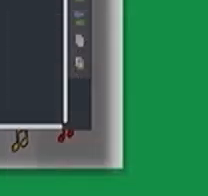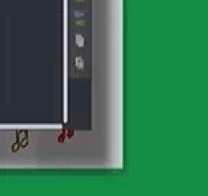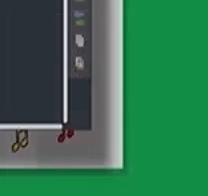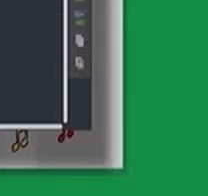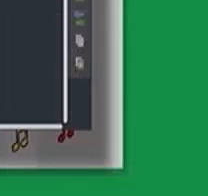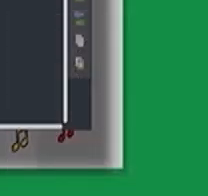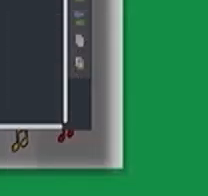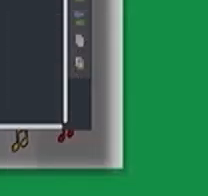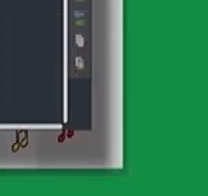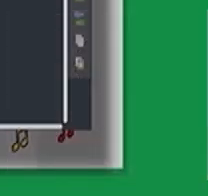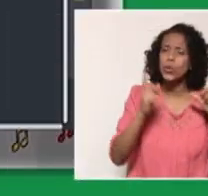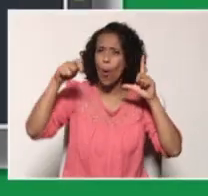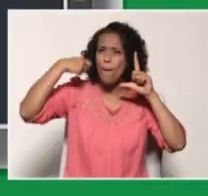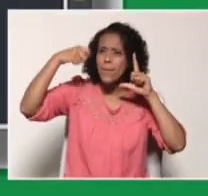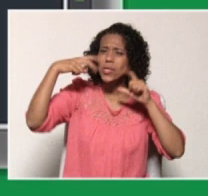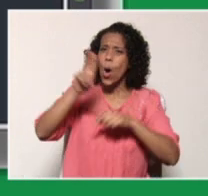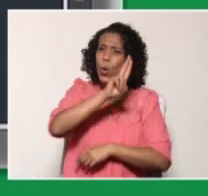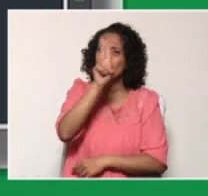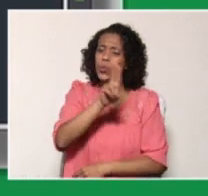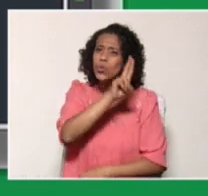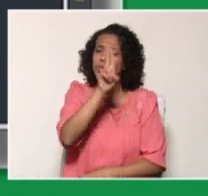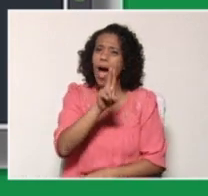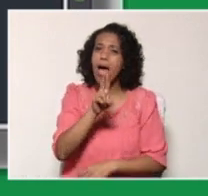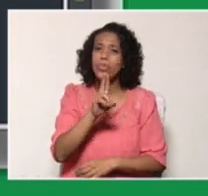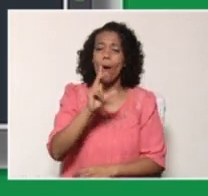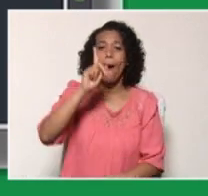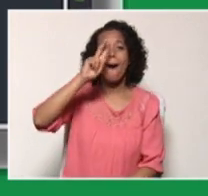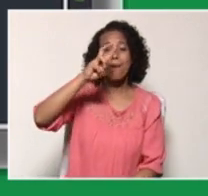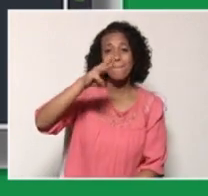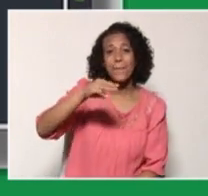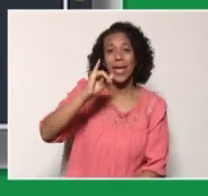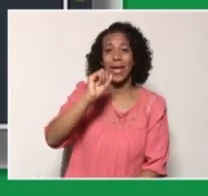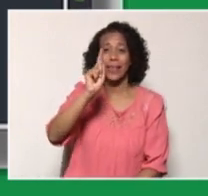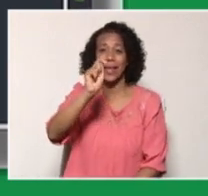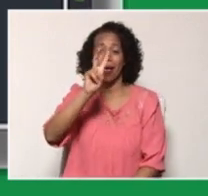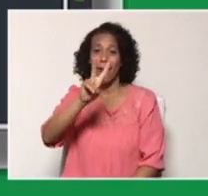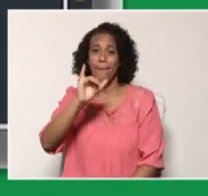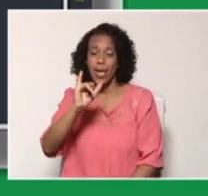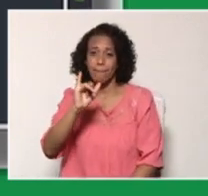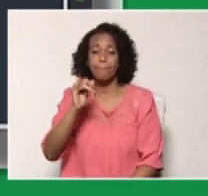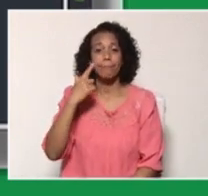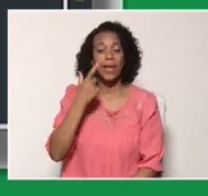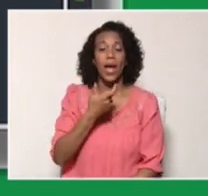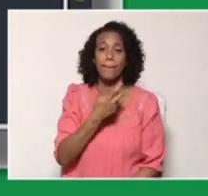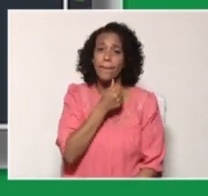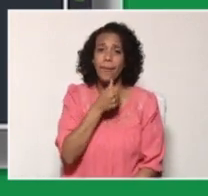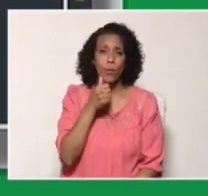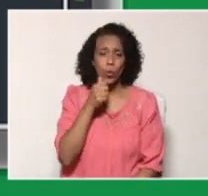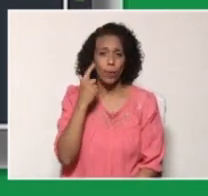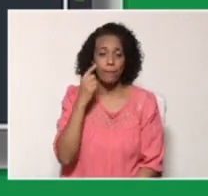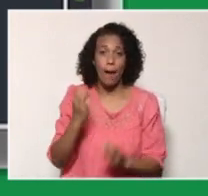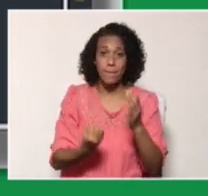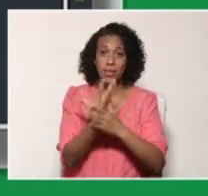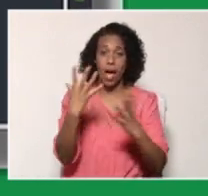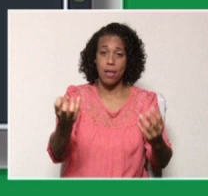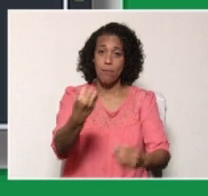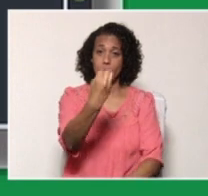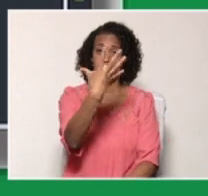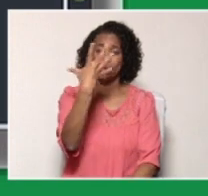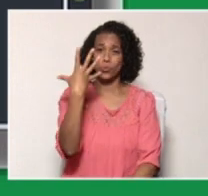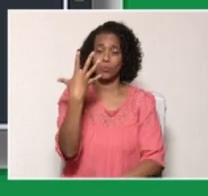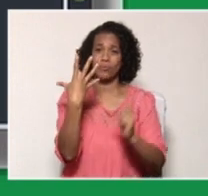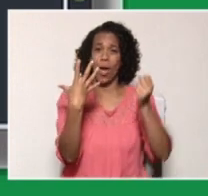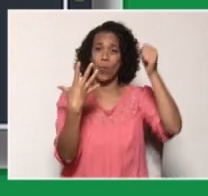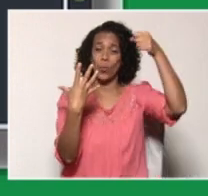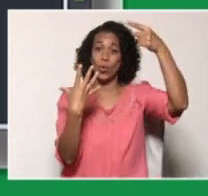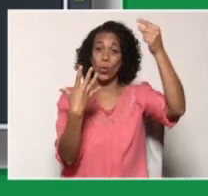Vamos a realizar un video usando la herramienta PTV. Bien, en la pantalla principal le vamos a dar al